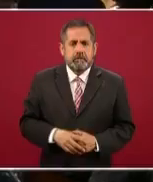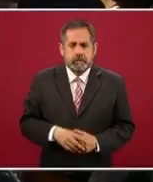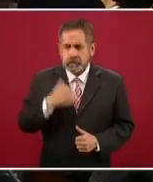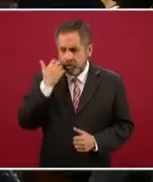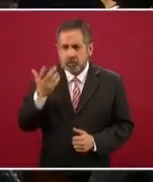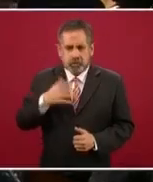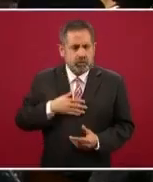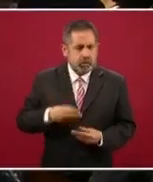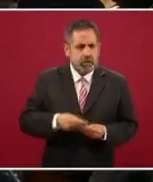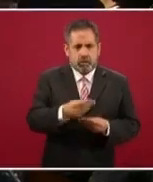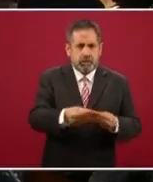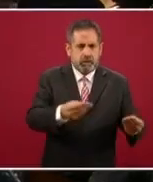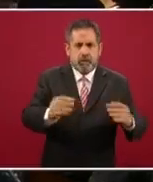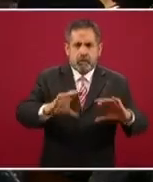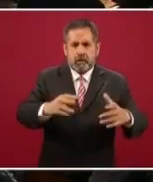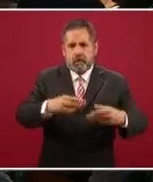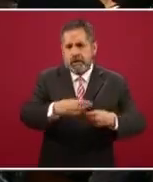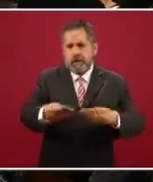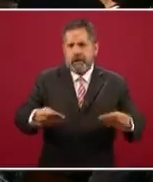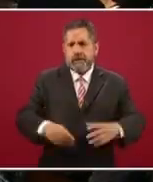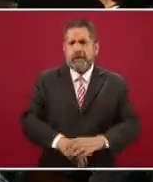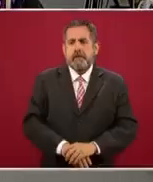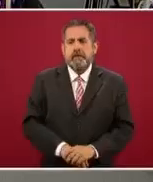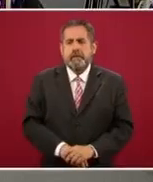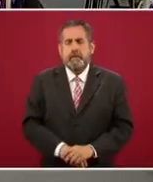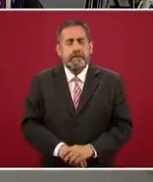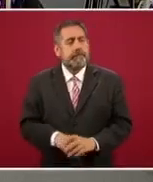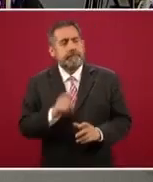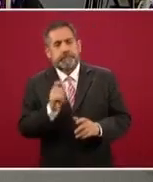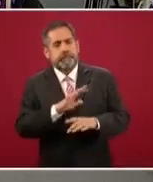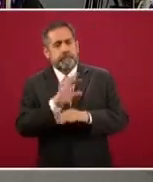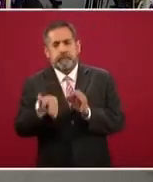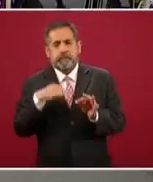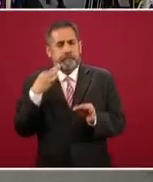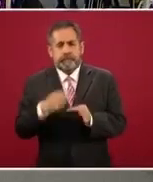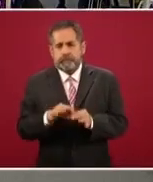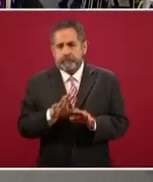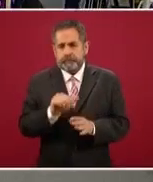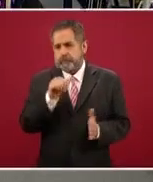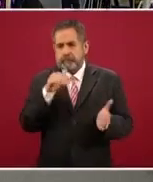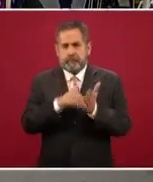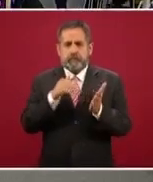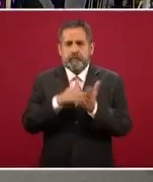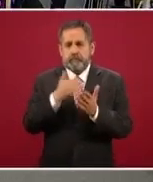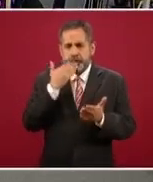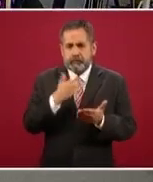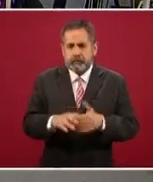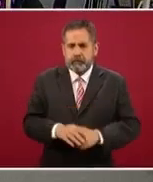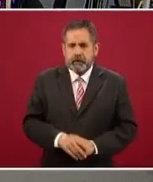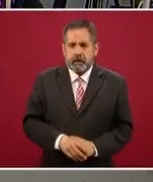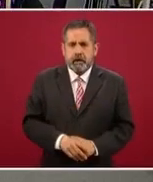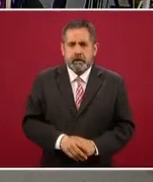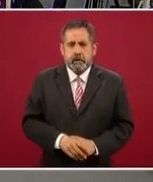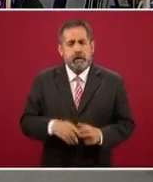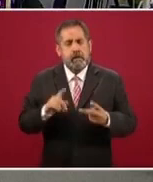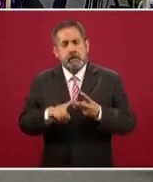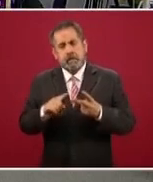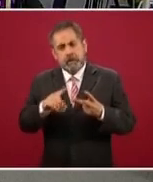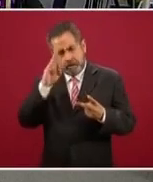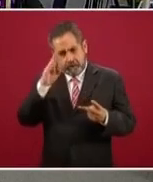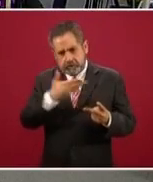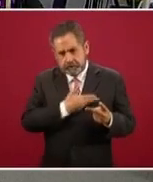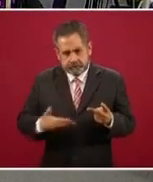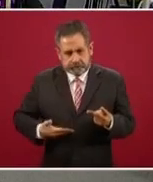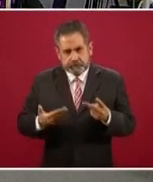hagamos llegar a las comunidades. Sí, bien, entonces ya se puede decir que están garantizados los 6 mil millones. Perfecto. La segunda, señor